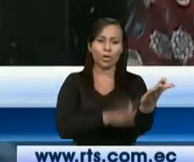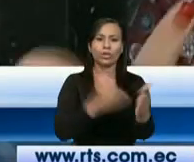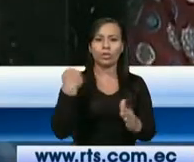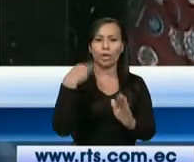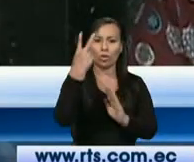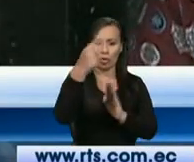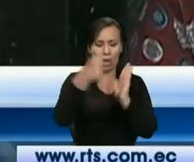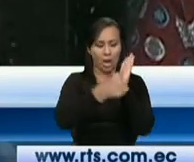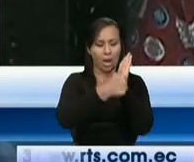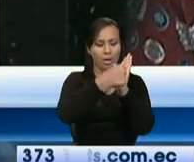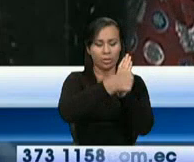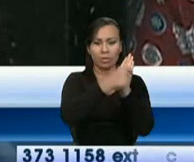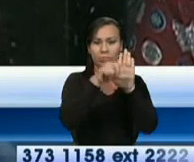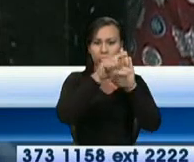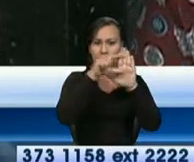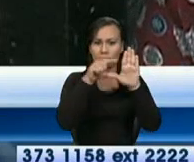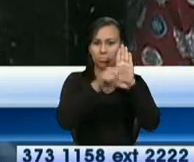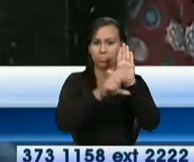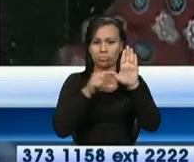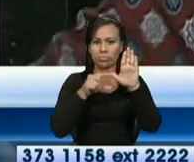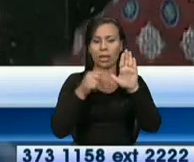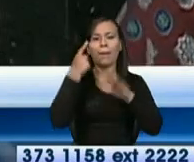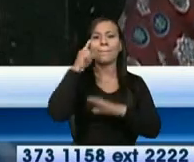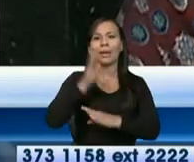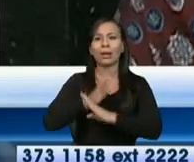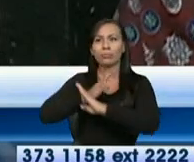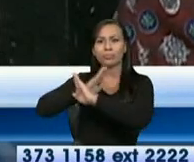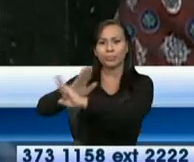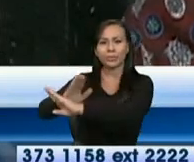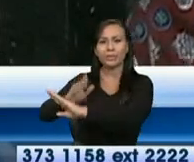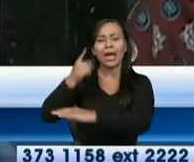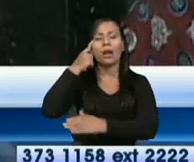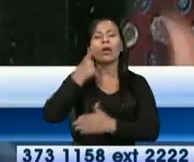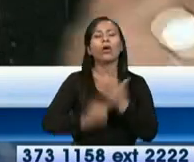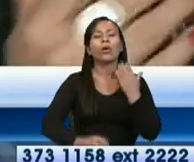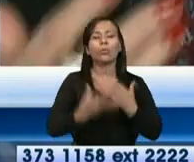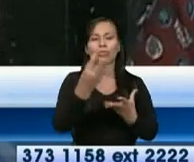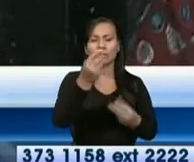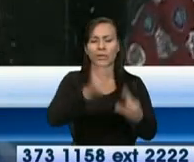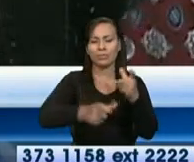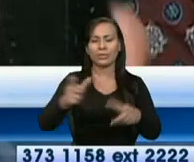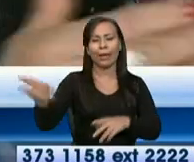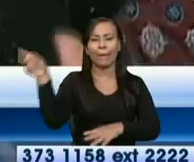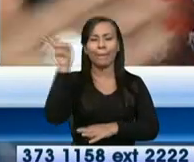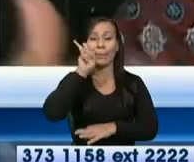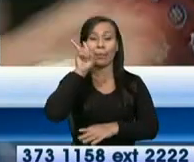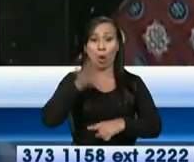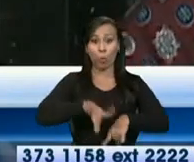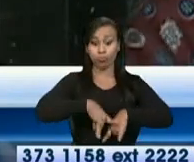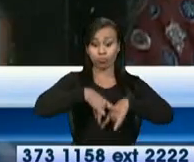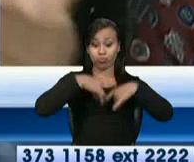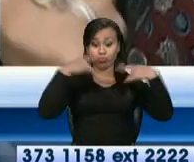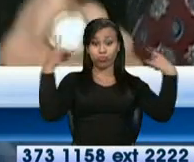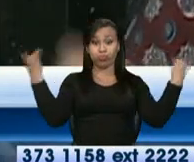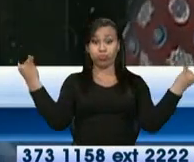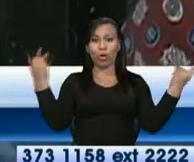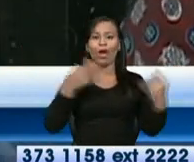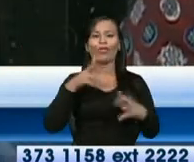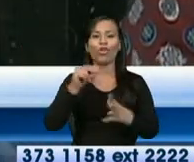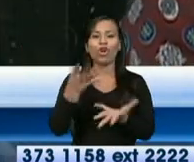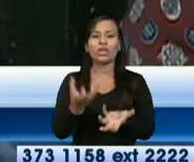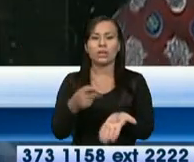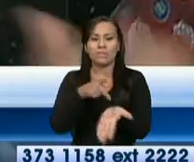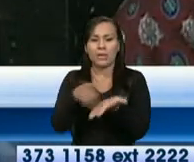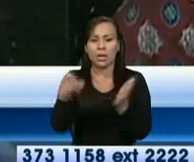artículos y que tienen que ver con evitar la elusión fiscal a aquellos bandidos que se les cobre